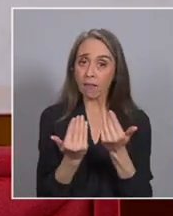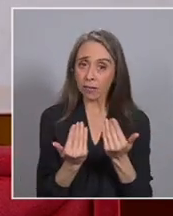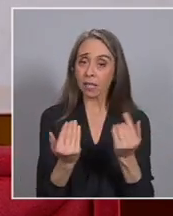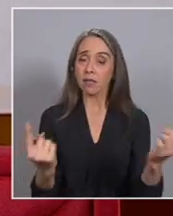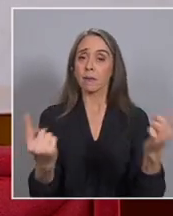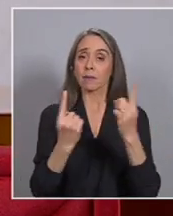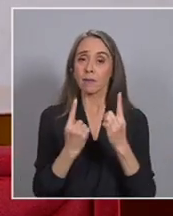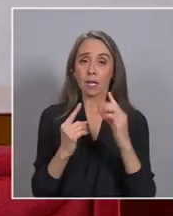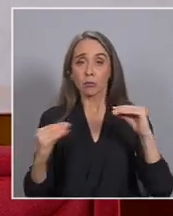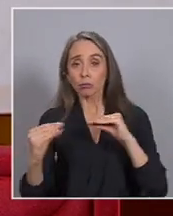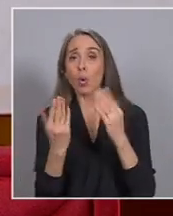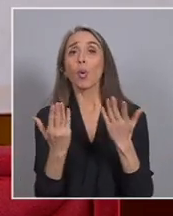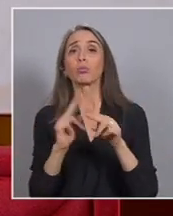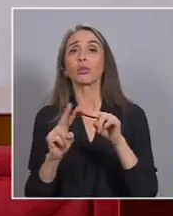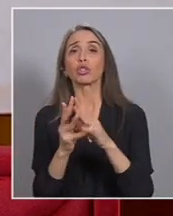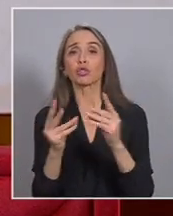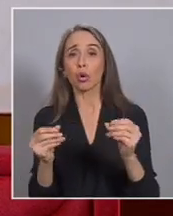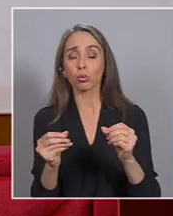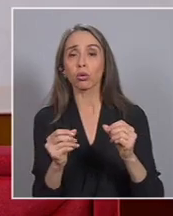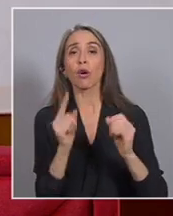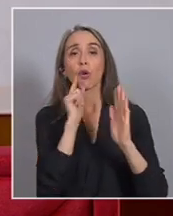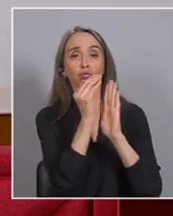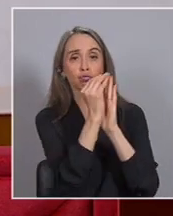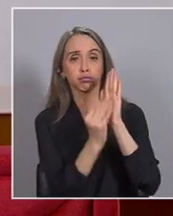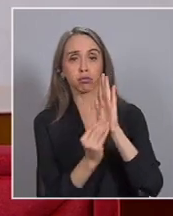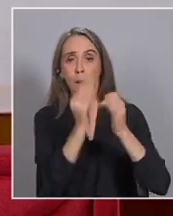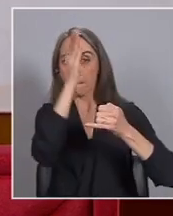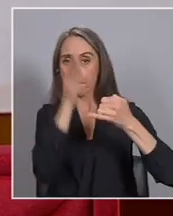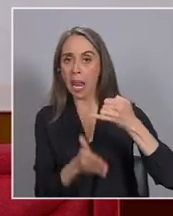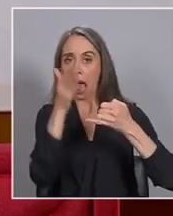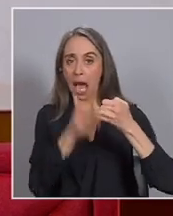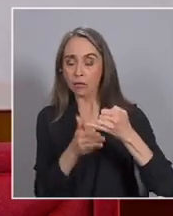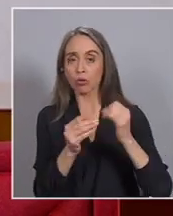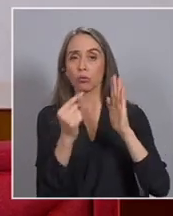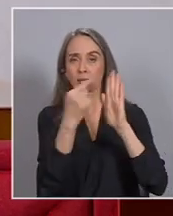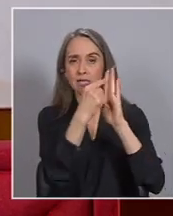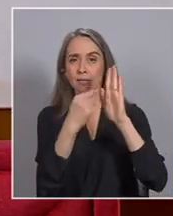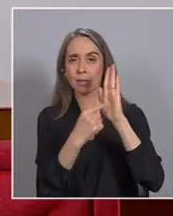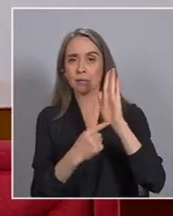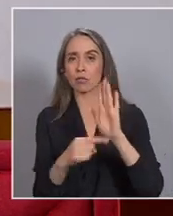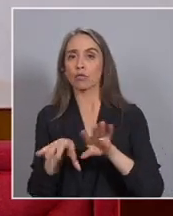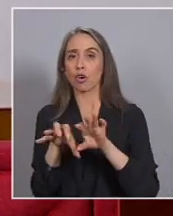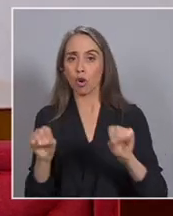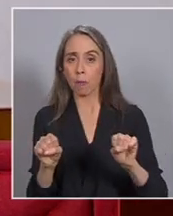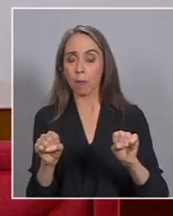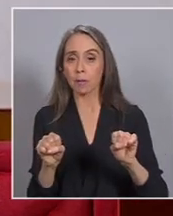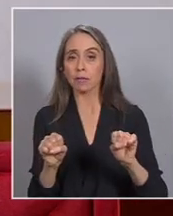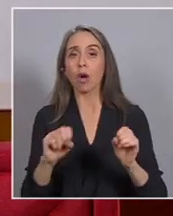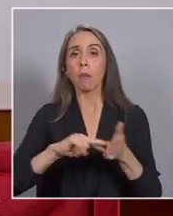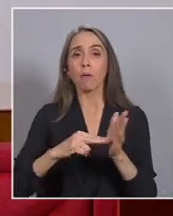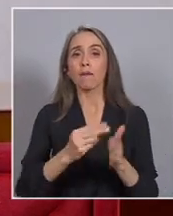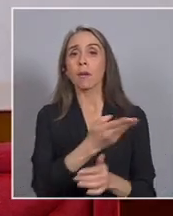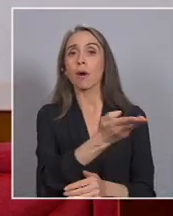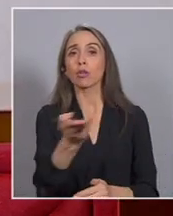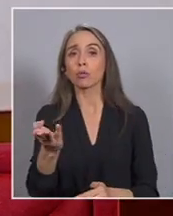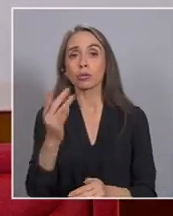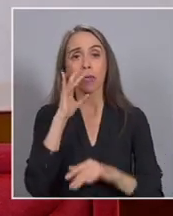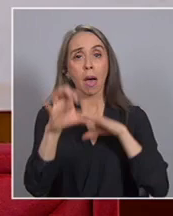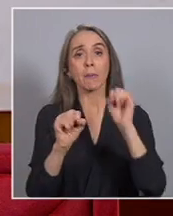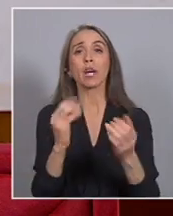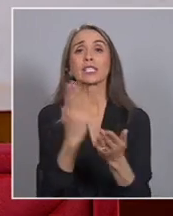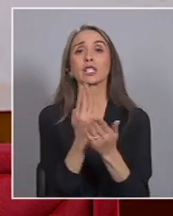solucionar con plazos y compromisos concretos las problemáticas que ustedes han